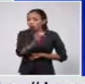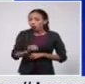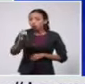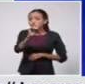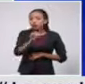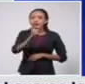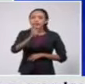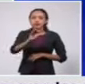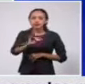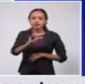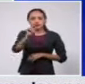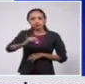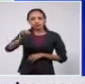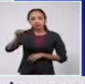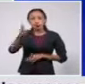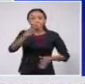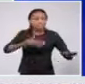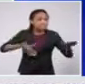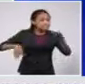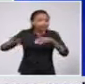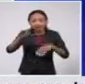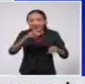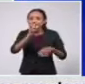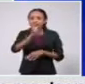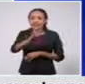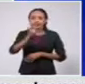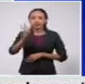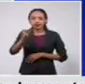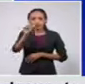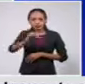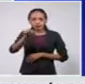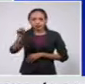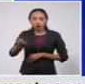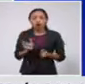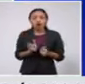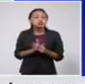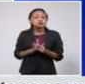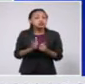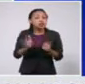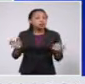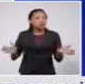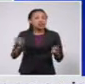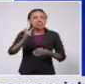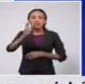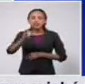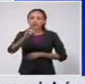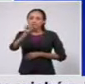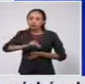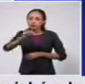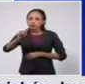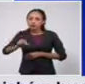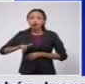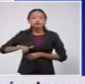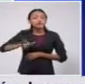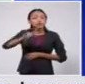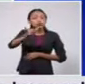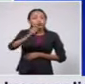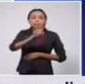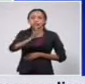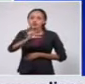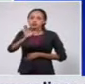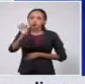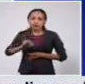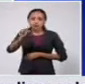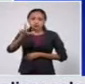36, Playa 33, San Miguel del Padrón 30, Boyeros 25, La